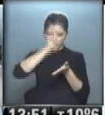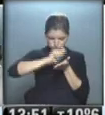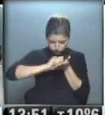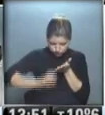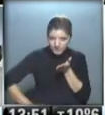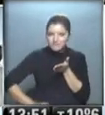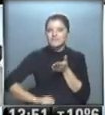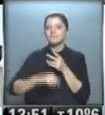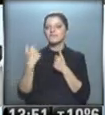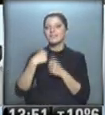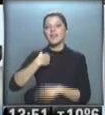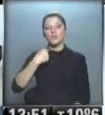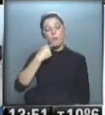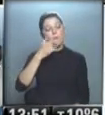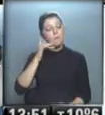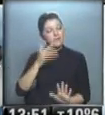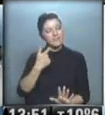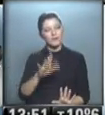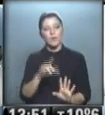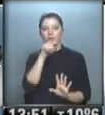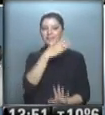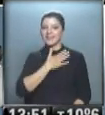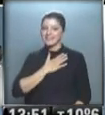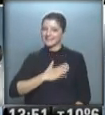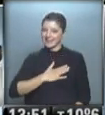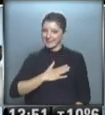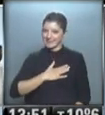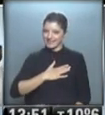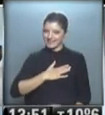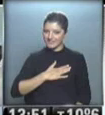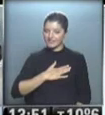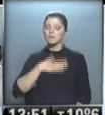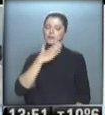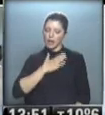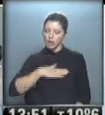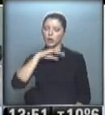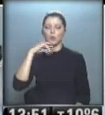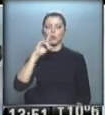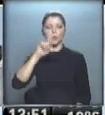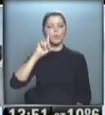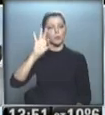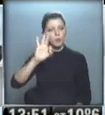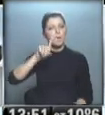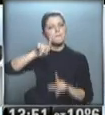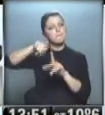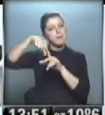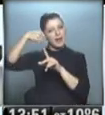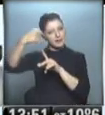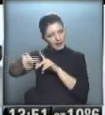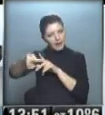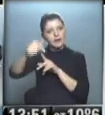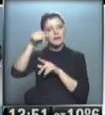y Me permito decirle a Julio que se quede tranquilo Julio mañana empieza la levantada de